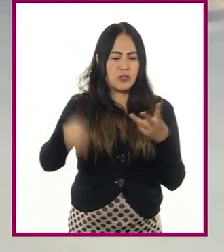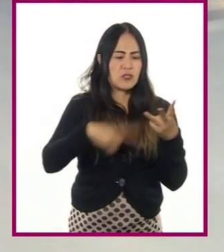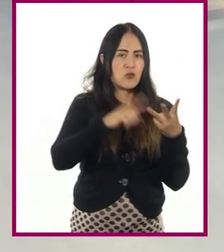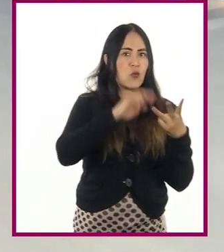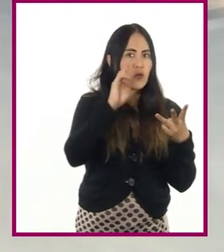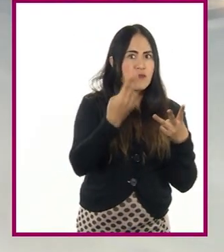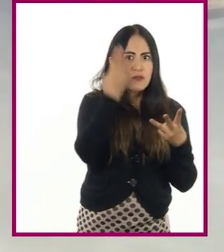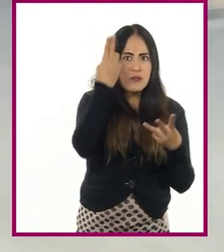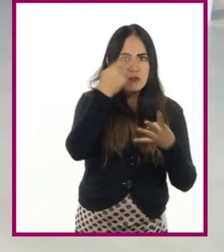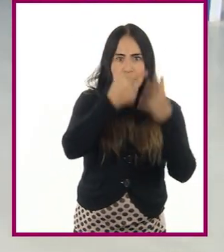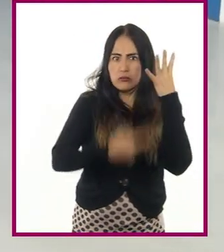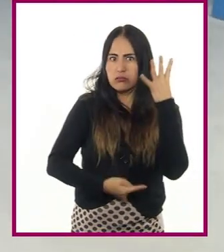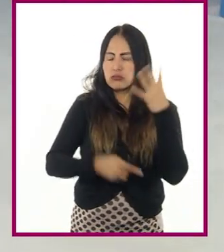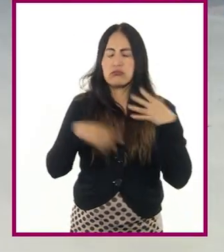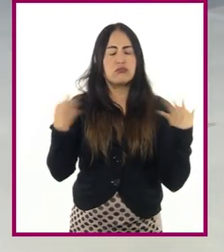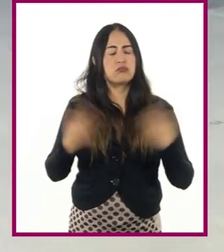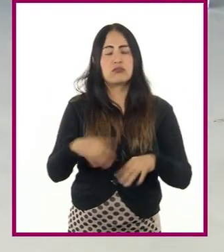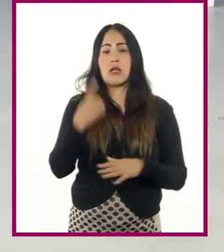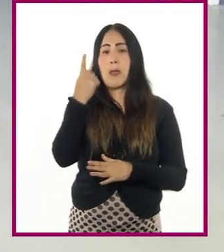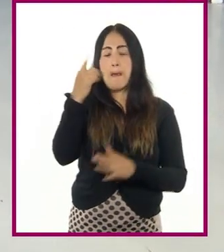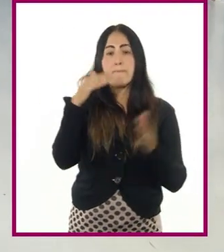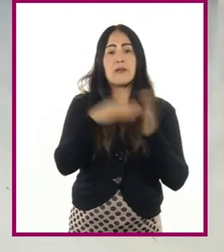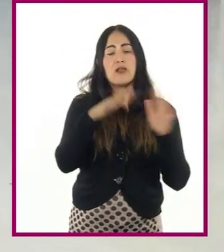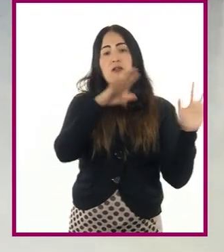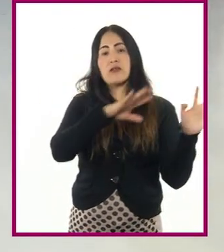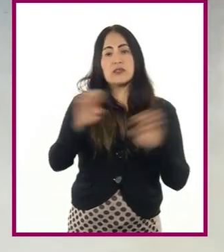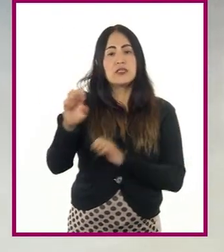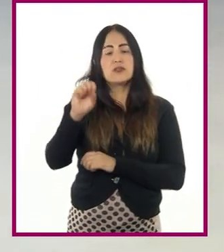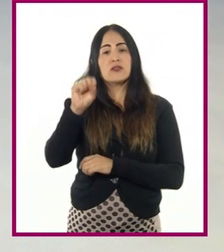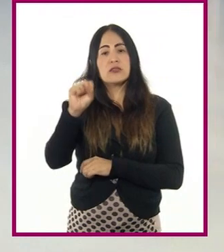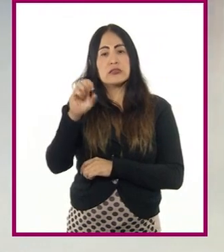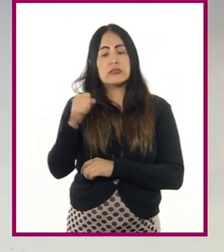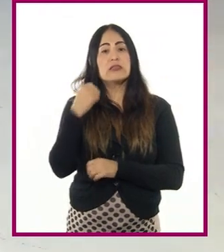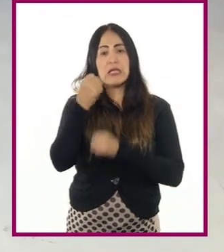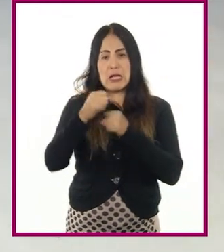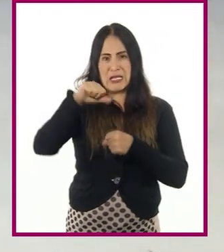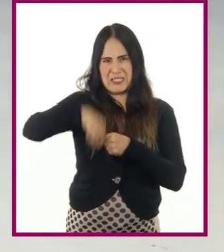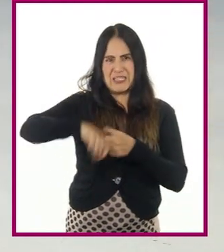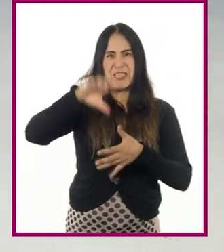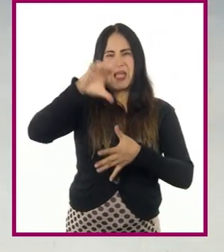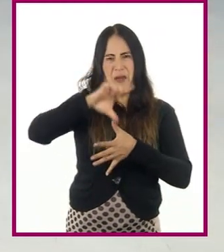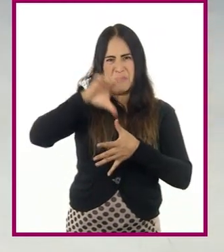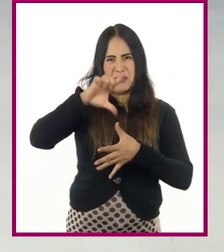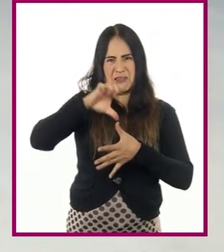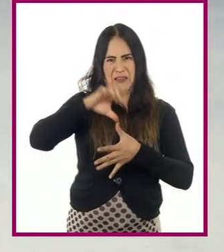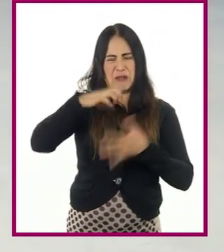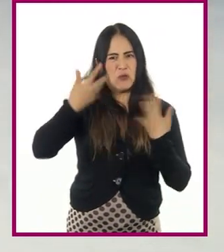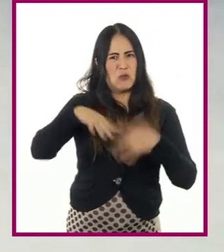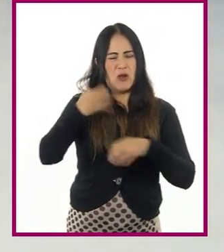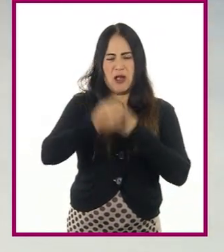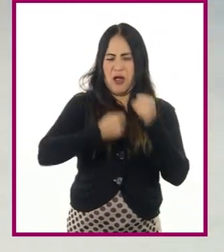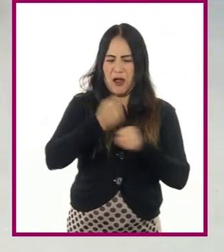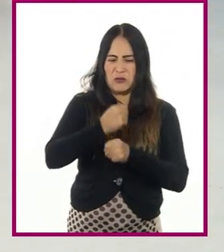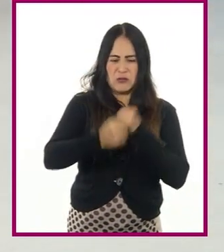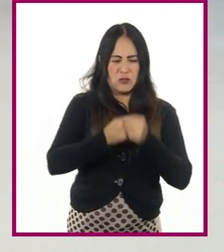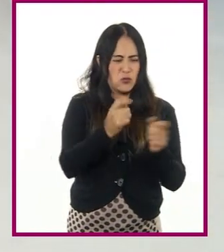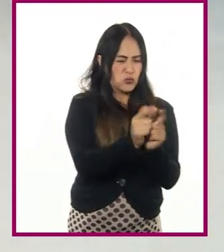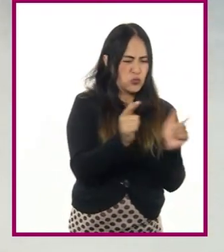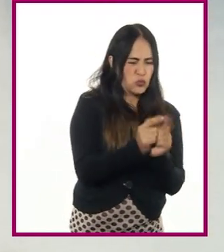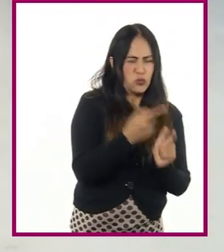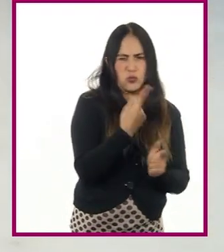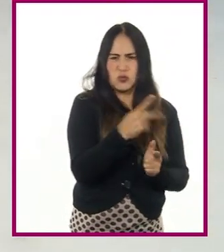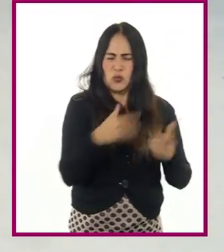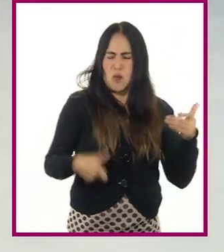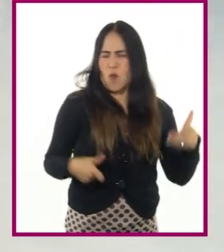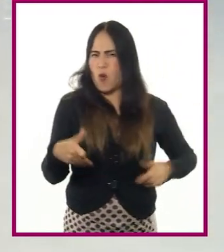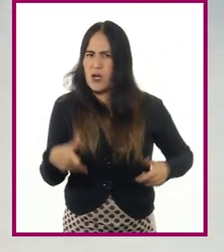universitarios. Los años 60 fueron para América Latina años en los que las inconformidades de ciertos grupos se expresaron